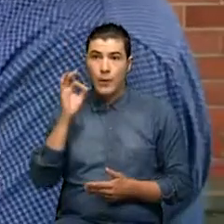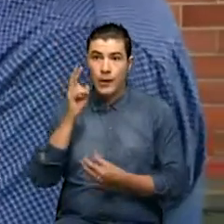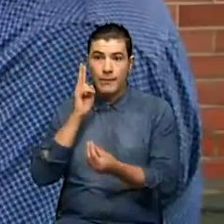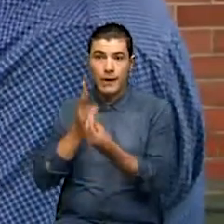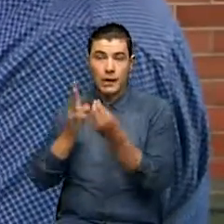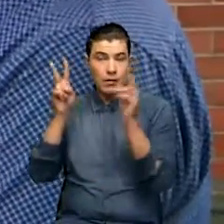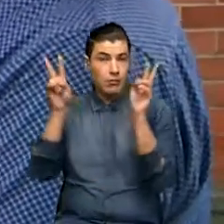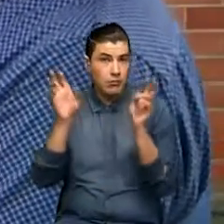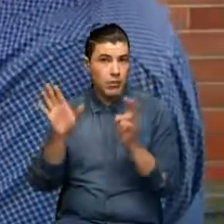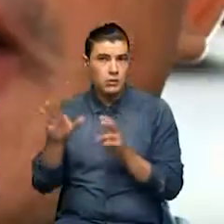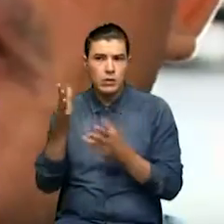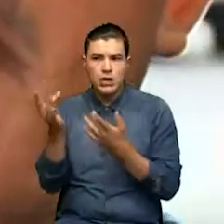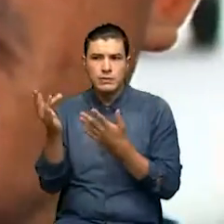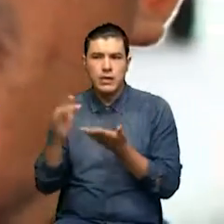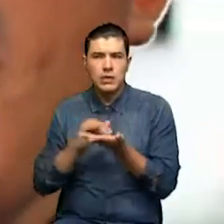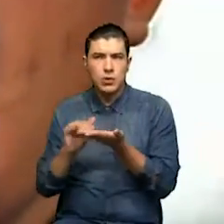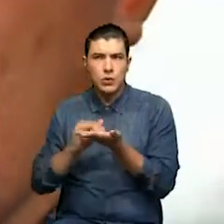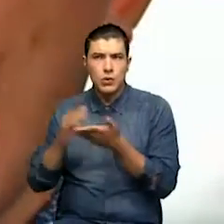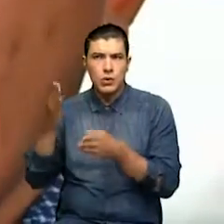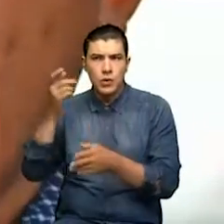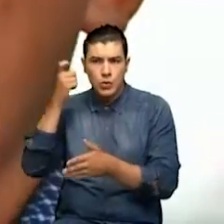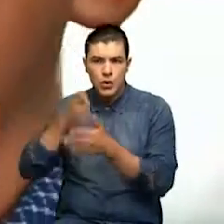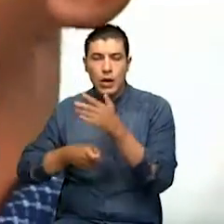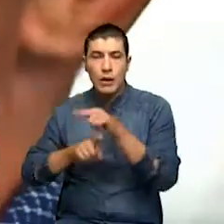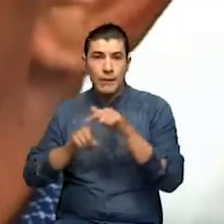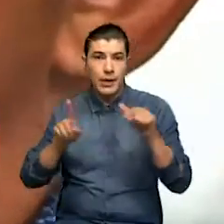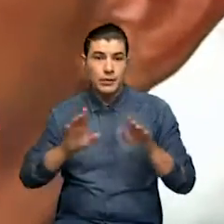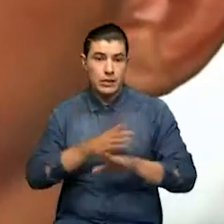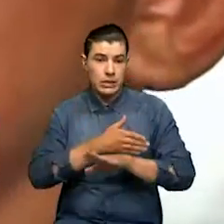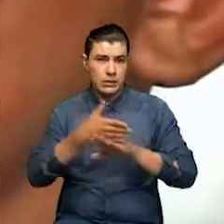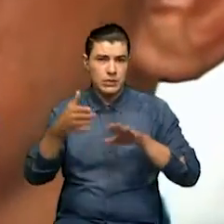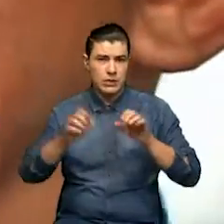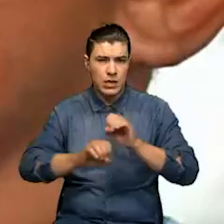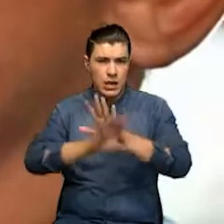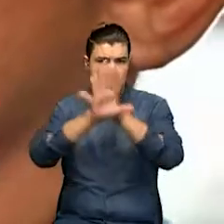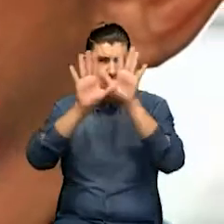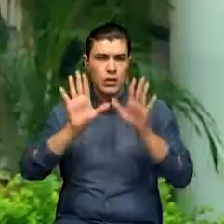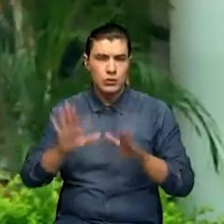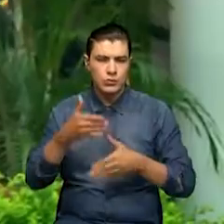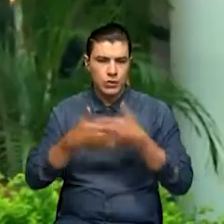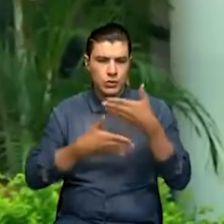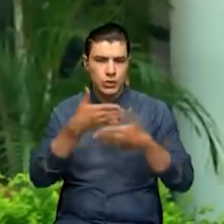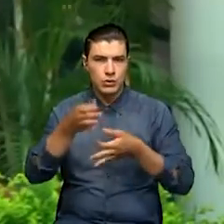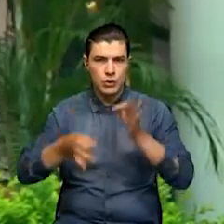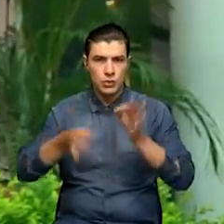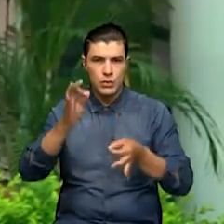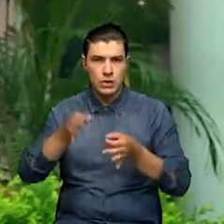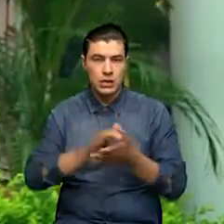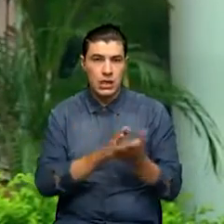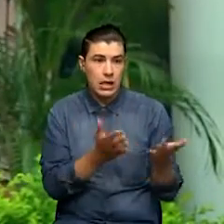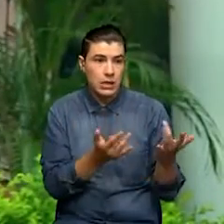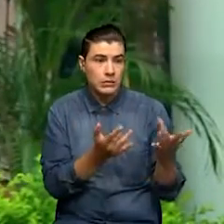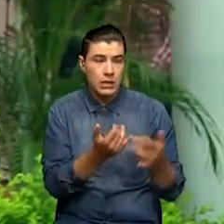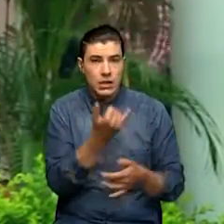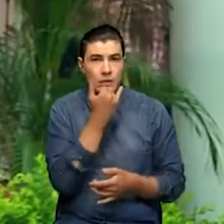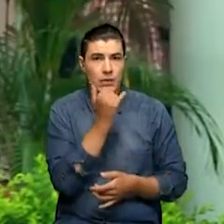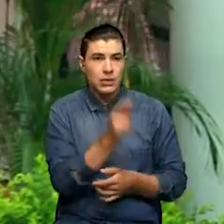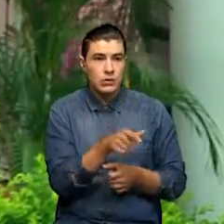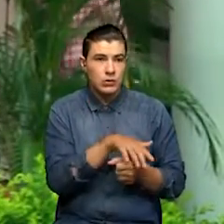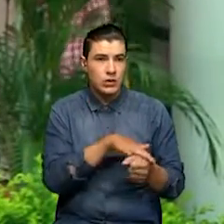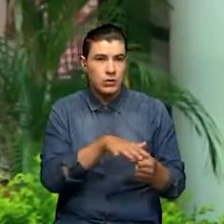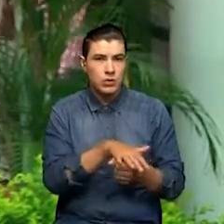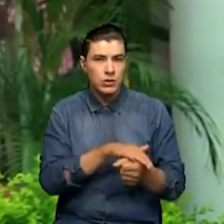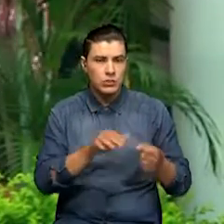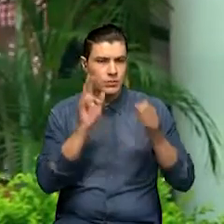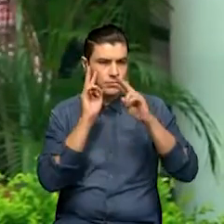rectificación sobre esos señalamientos pero esto lo aclararán los estrados judiciales pues estará a la espera por parte de lo que arrojen